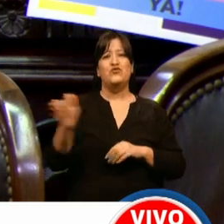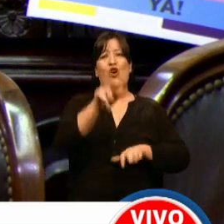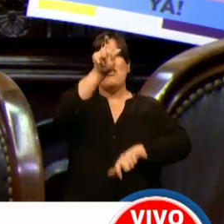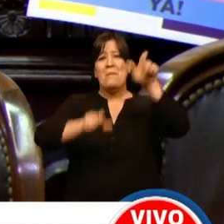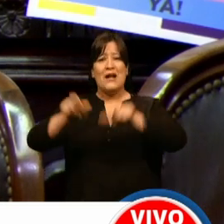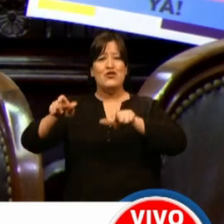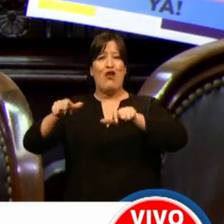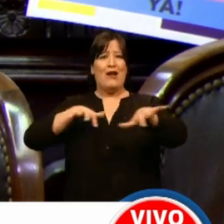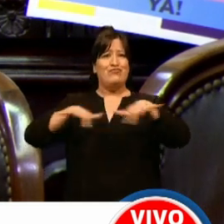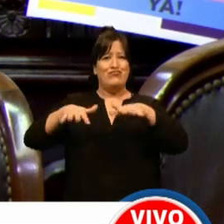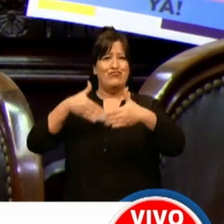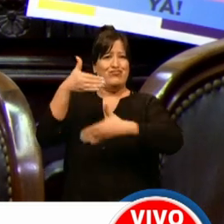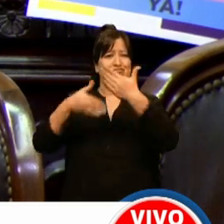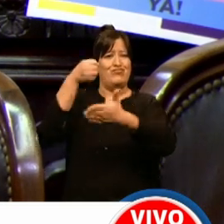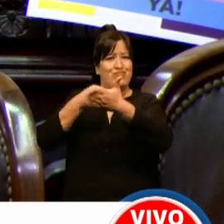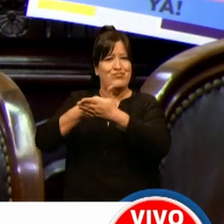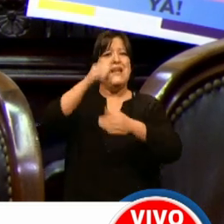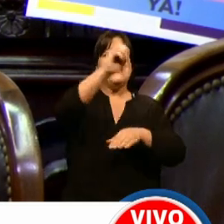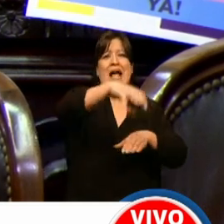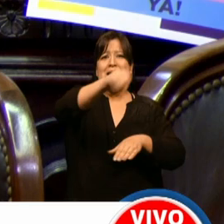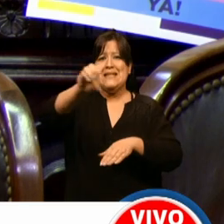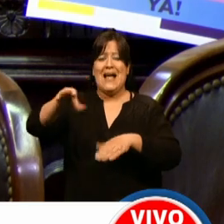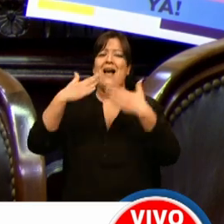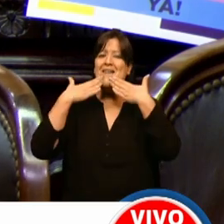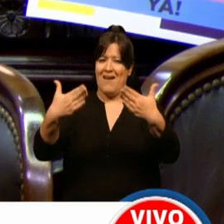estar hoy aquí sé qué